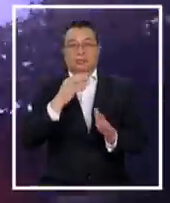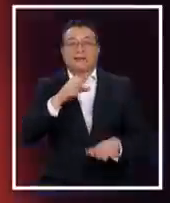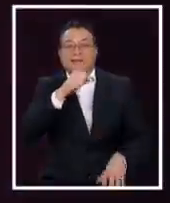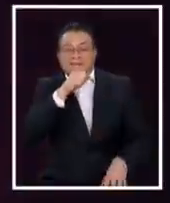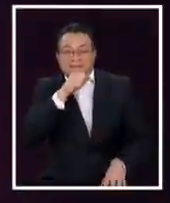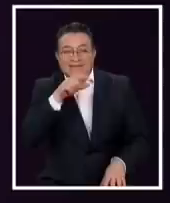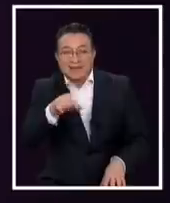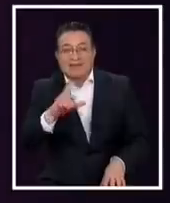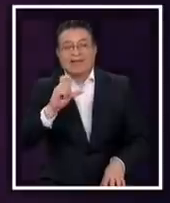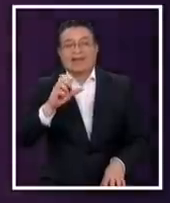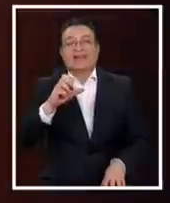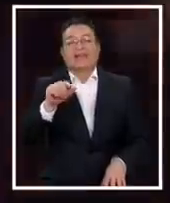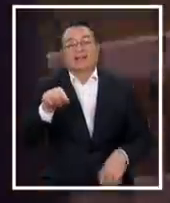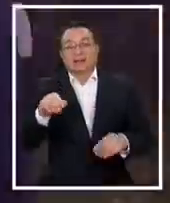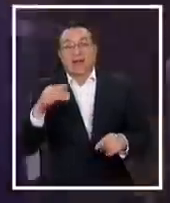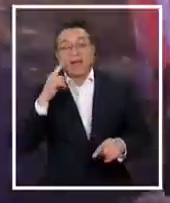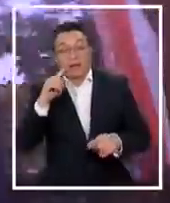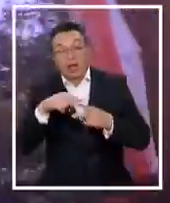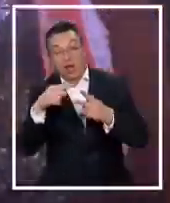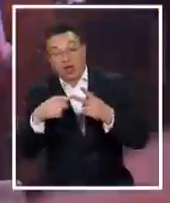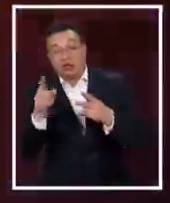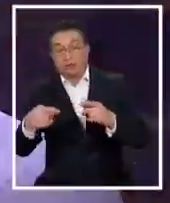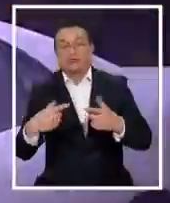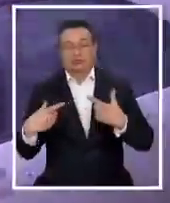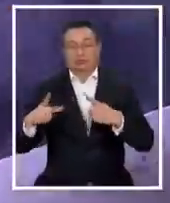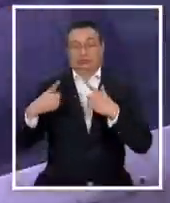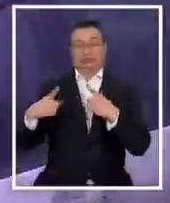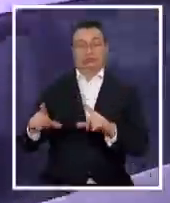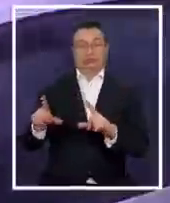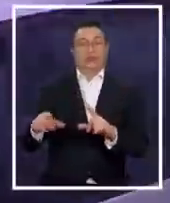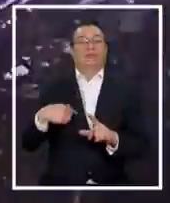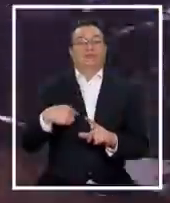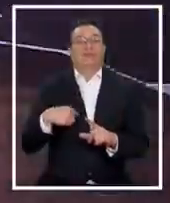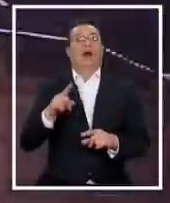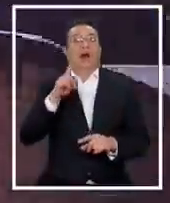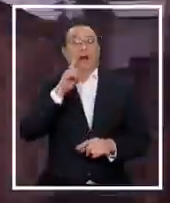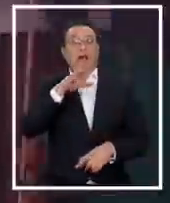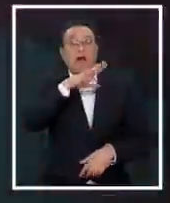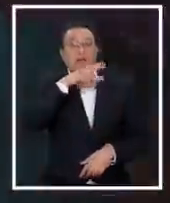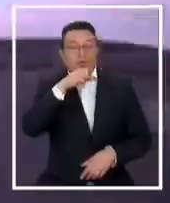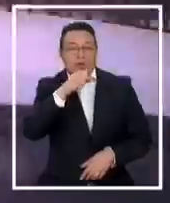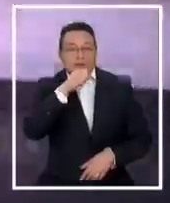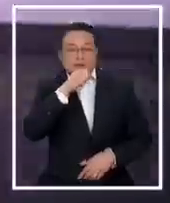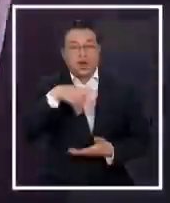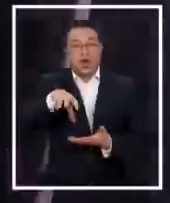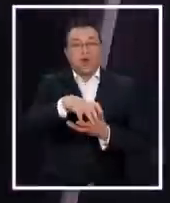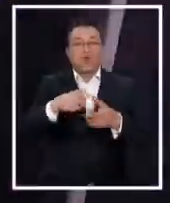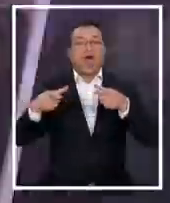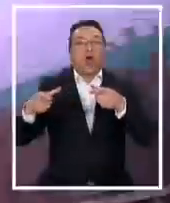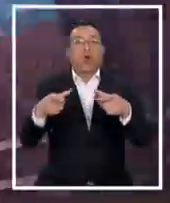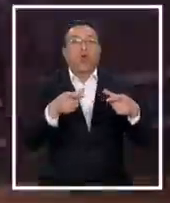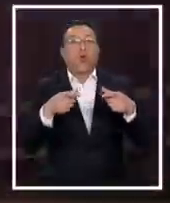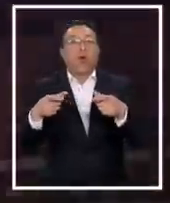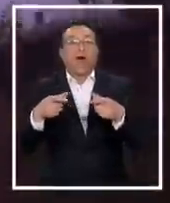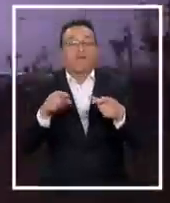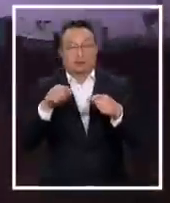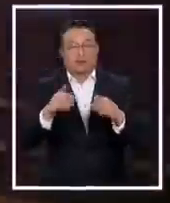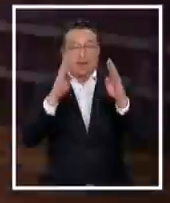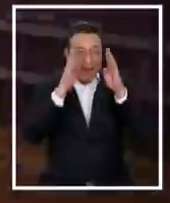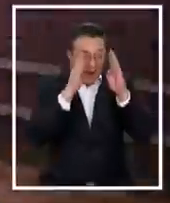y gerontología. Con ese currículum se presenta desde el mes de noviembre a adultos mayores de la comuna de Curacaví, a los que